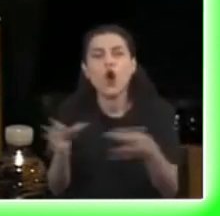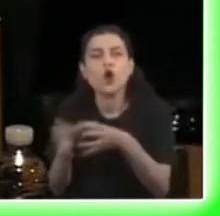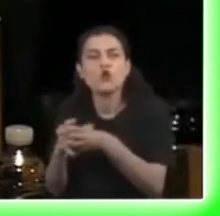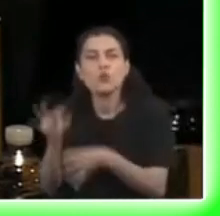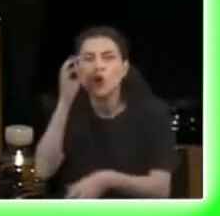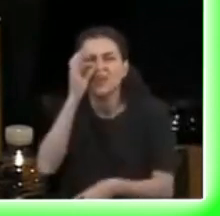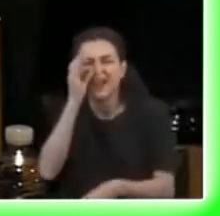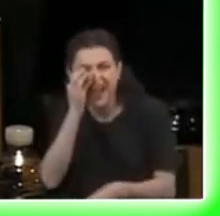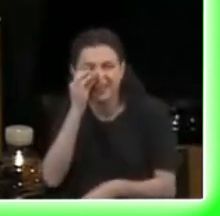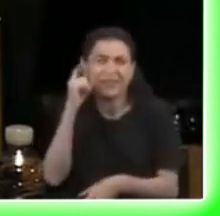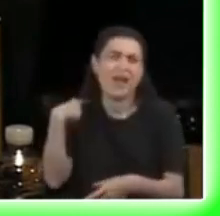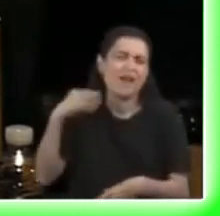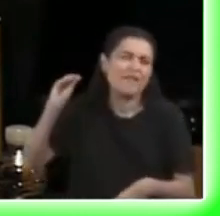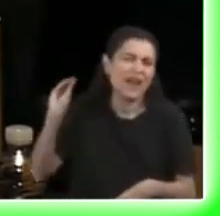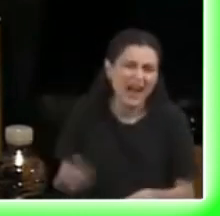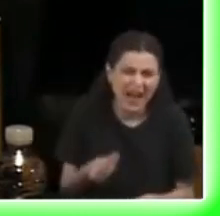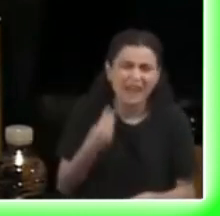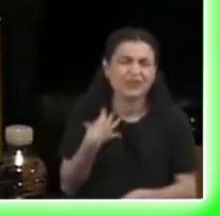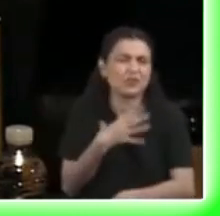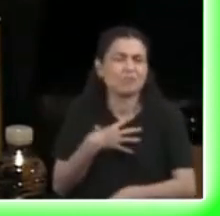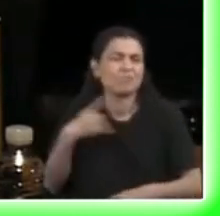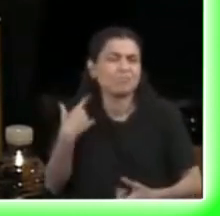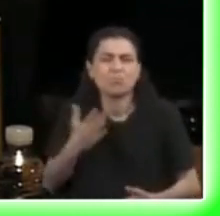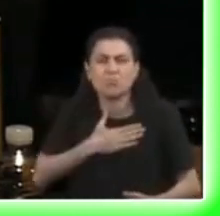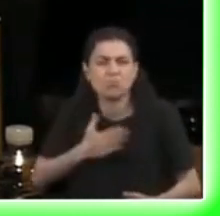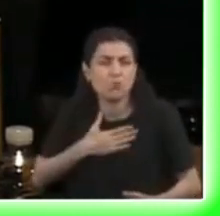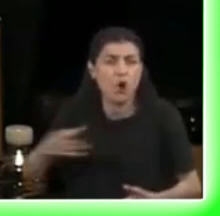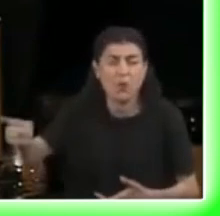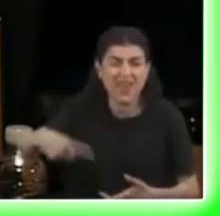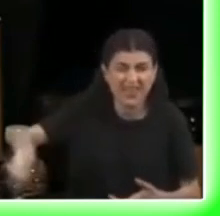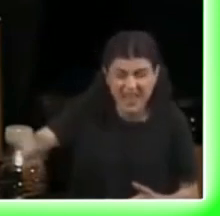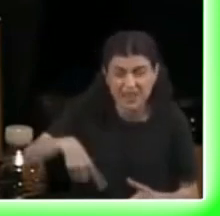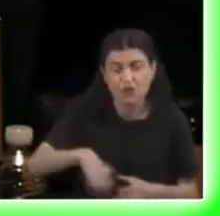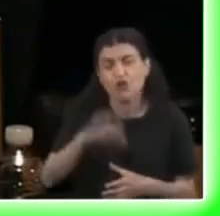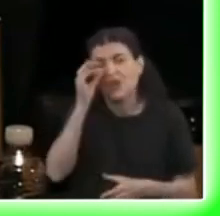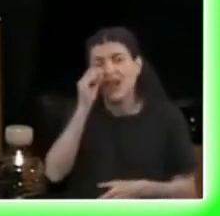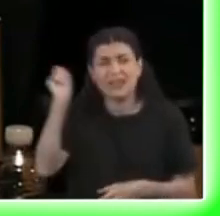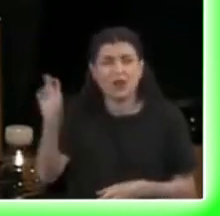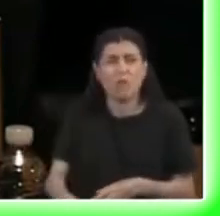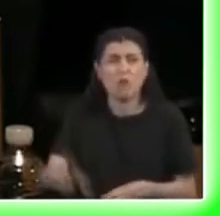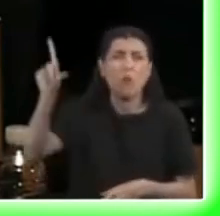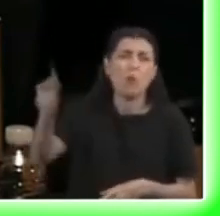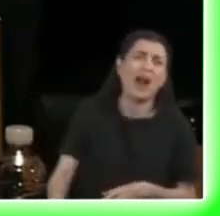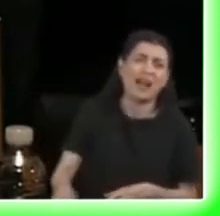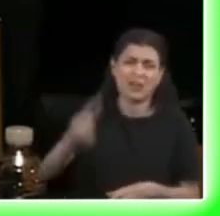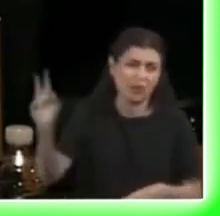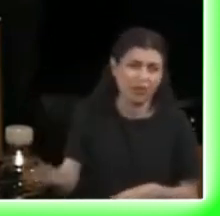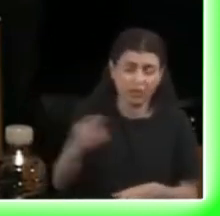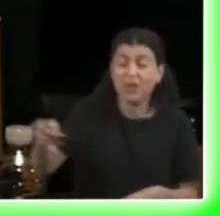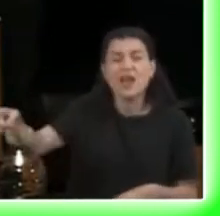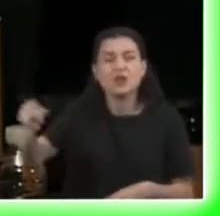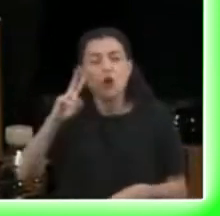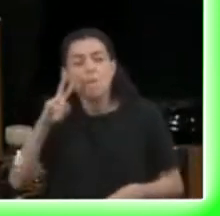inmundas, fracasadas, liliputienses domésticas les molesta profundamente.